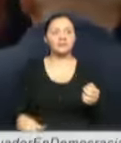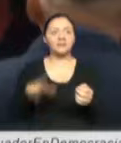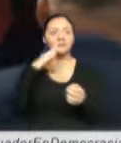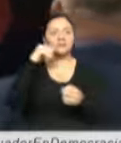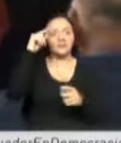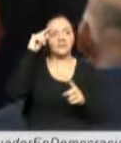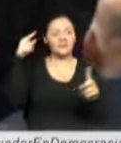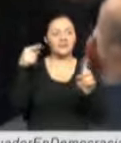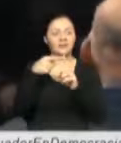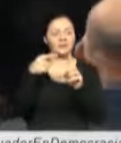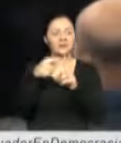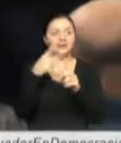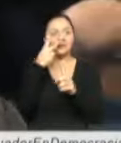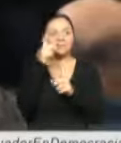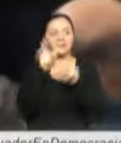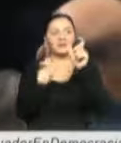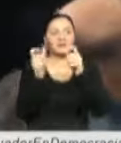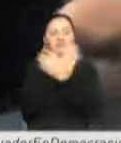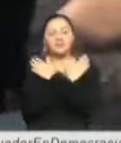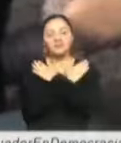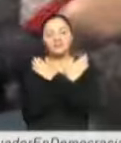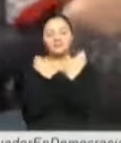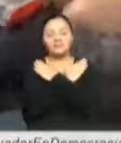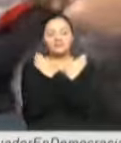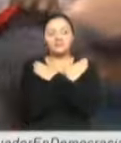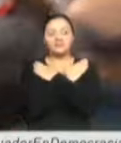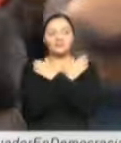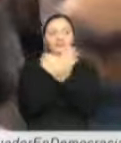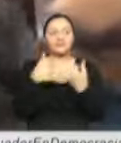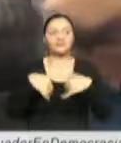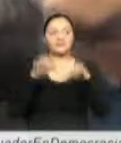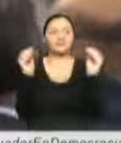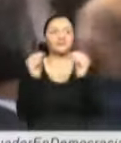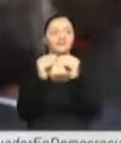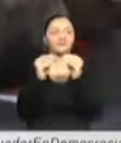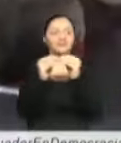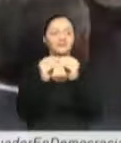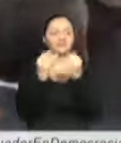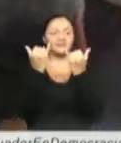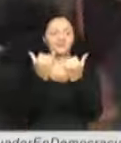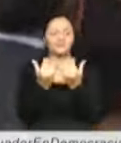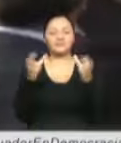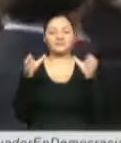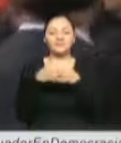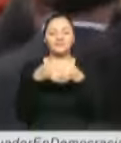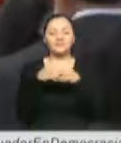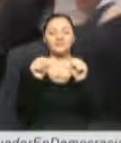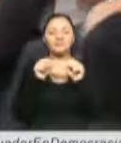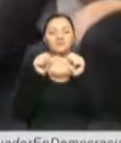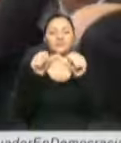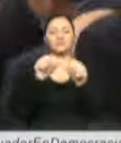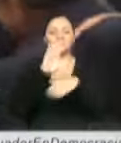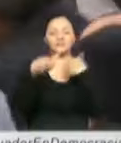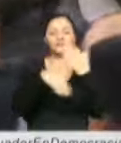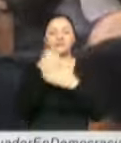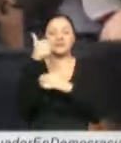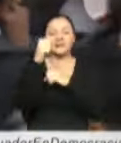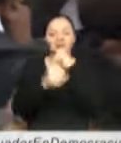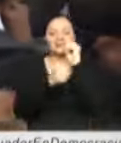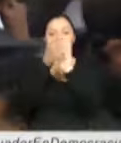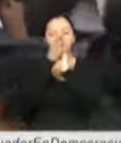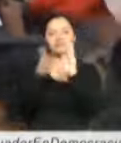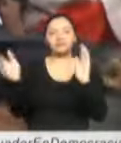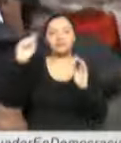Rafael Correa, de simpatizantes y seguidores que han estado precisamente durante estos 10 años de